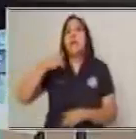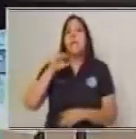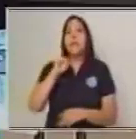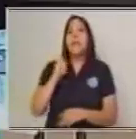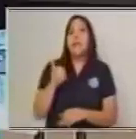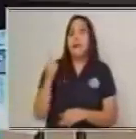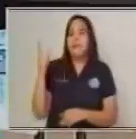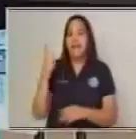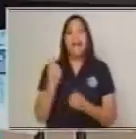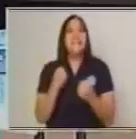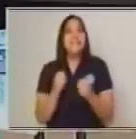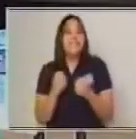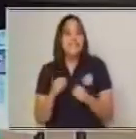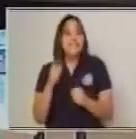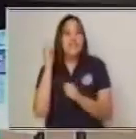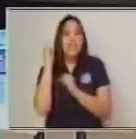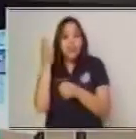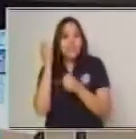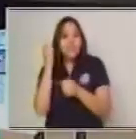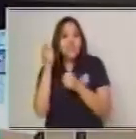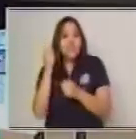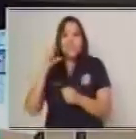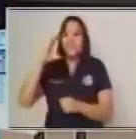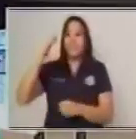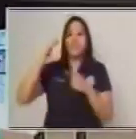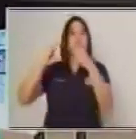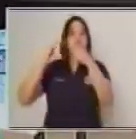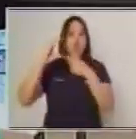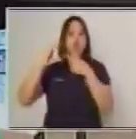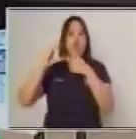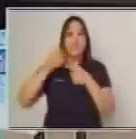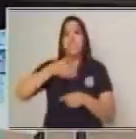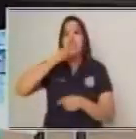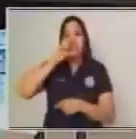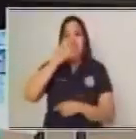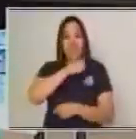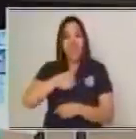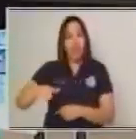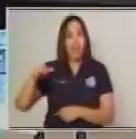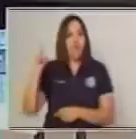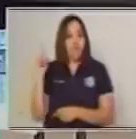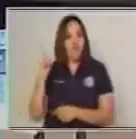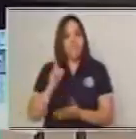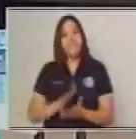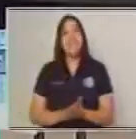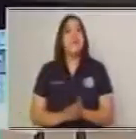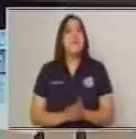chinchines de 2 latas de gaseosa y las había pintado con témpera. Y las voy a colocar acá.